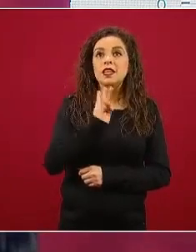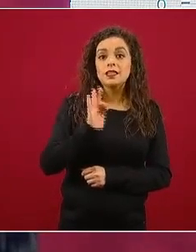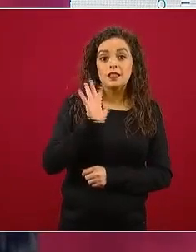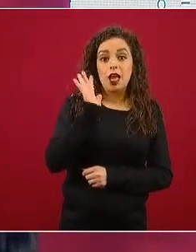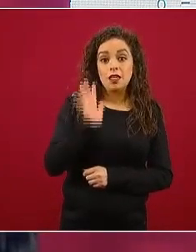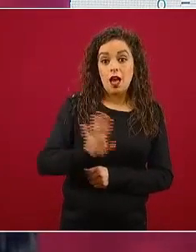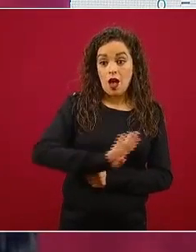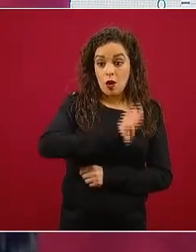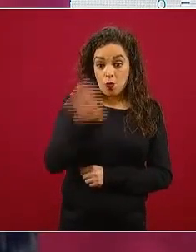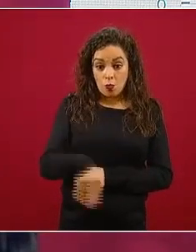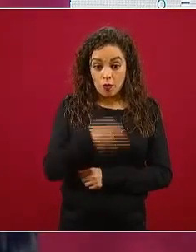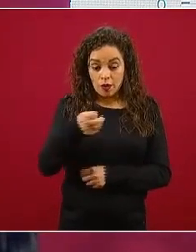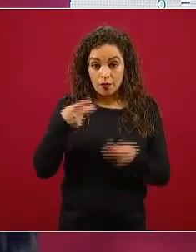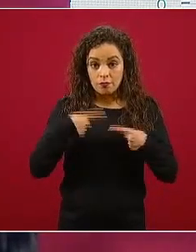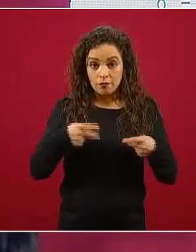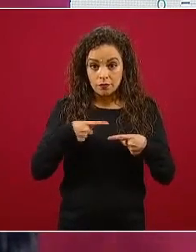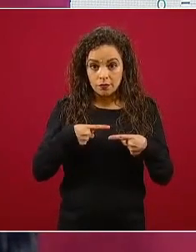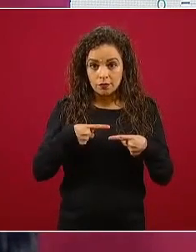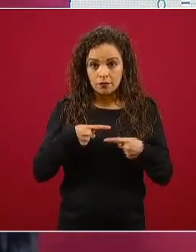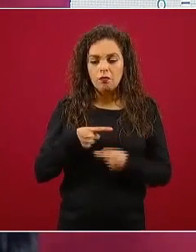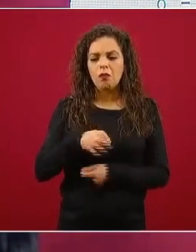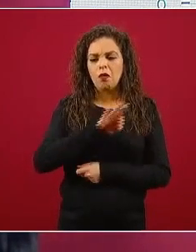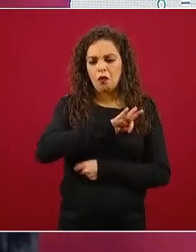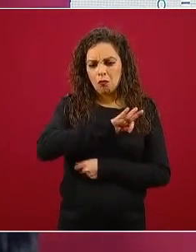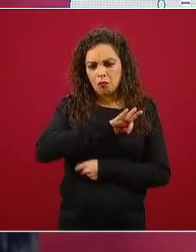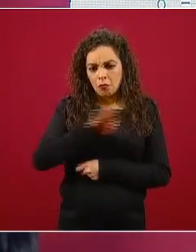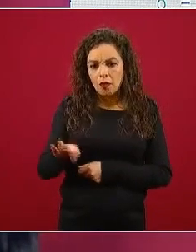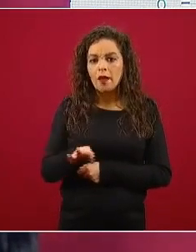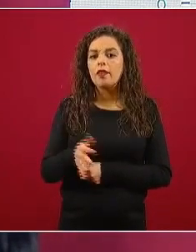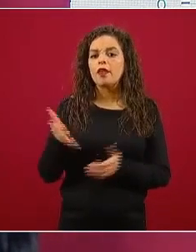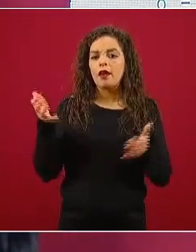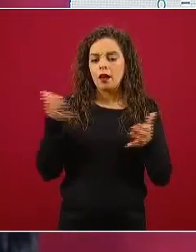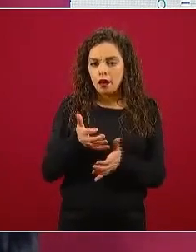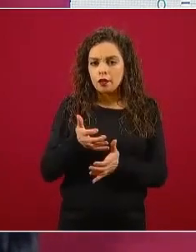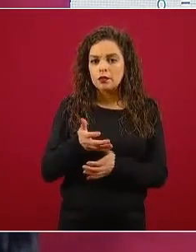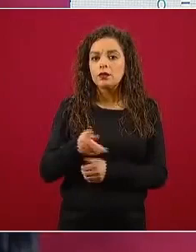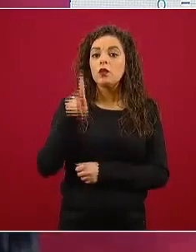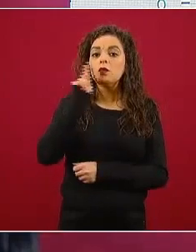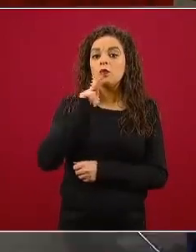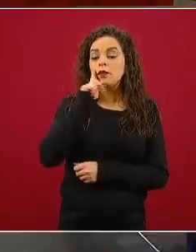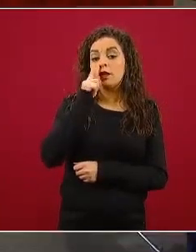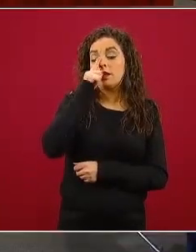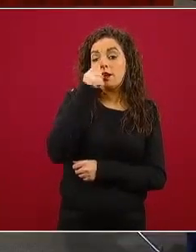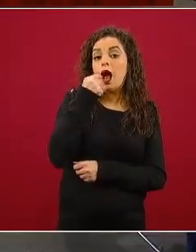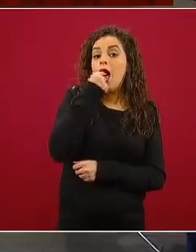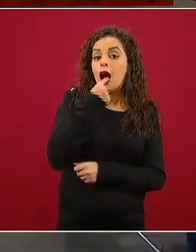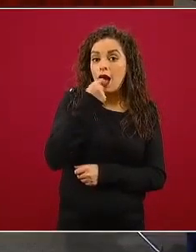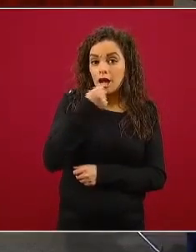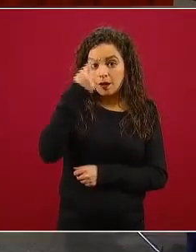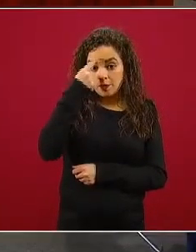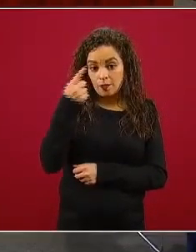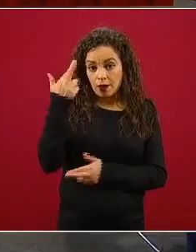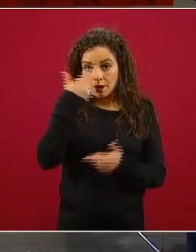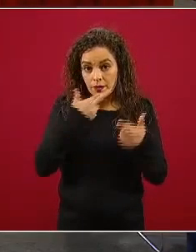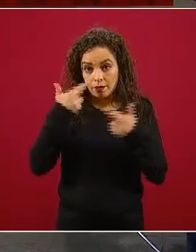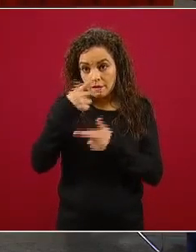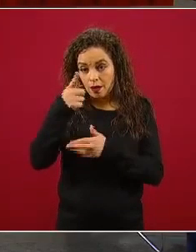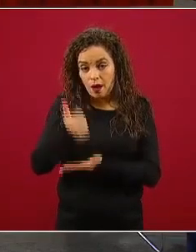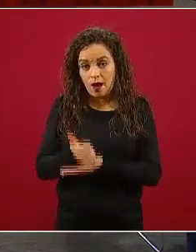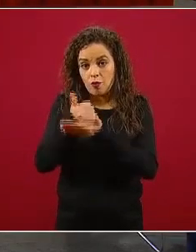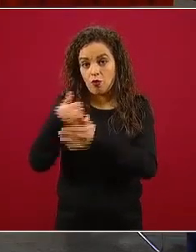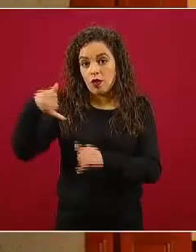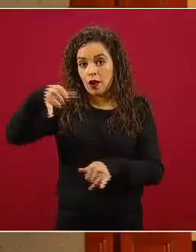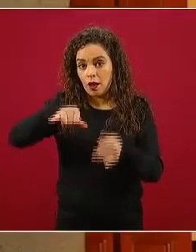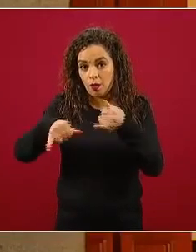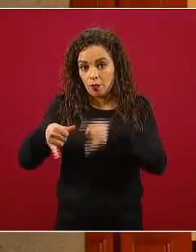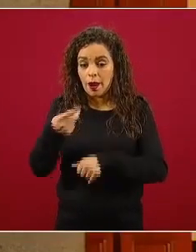la persona, pero de manera inmediata, se pueda tomar una muestra útil para el laboratorio. Pero también es comprensible que cuando los hospitales